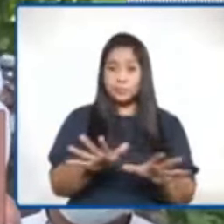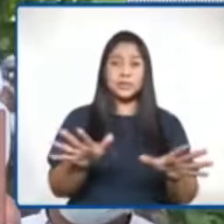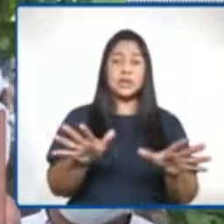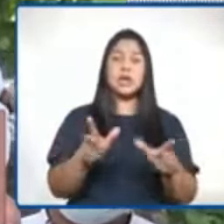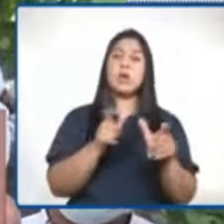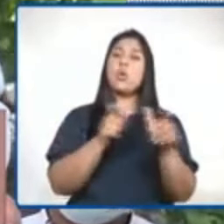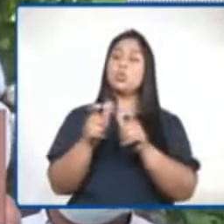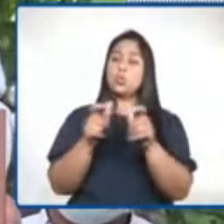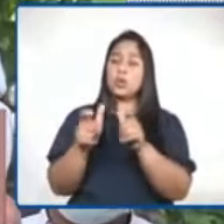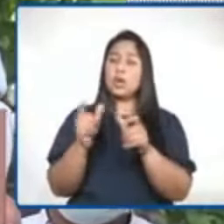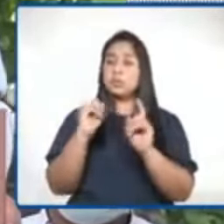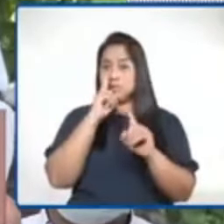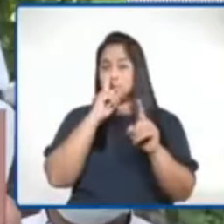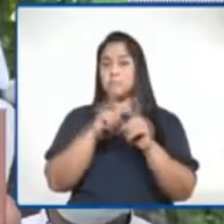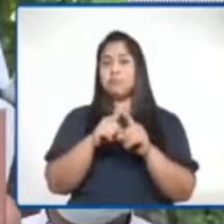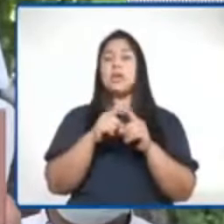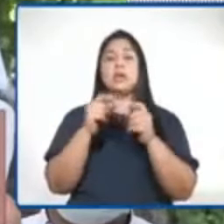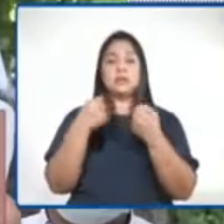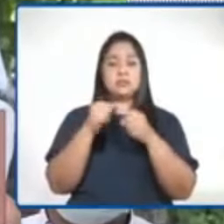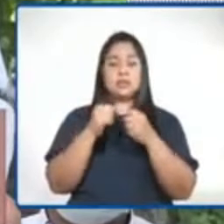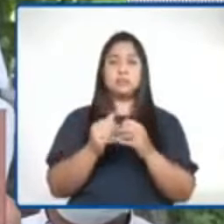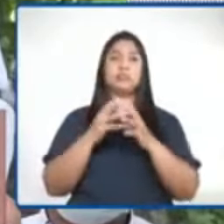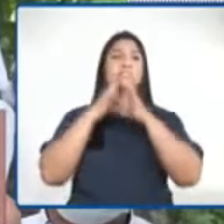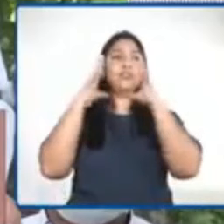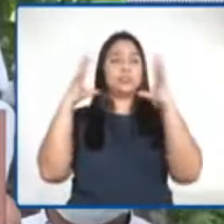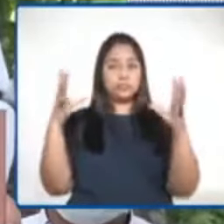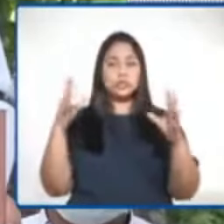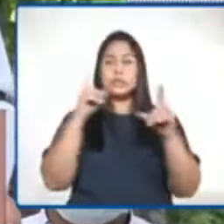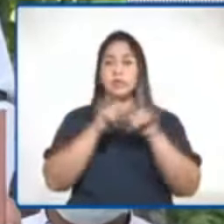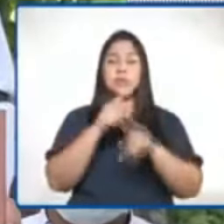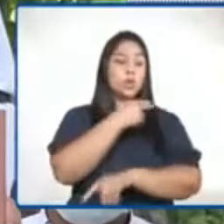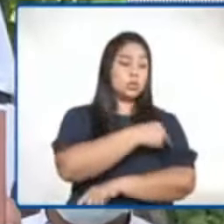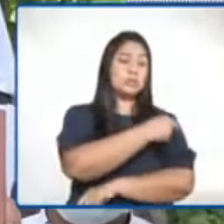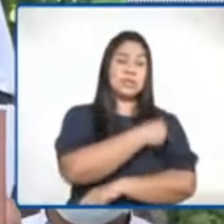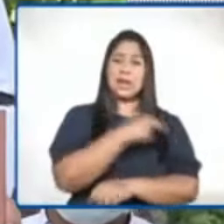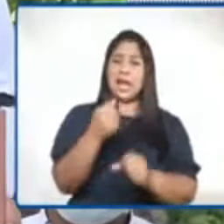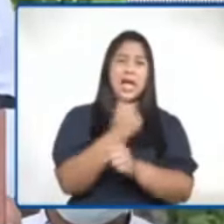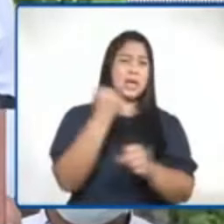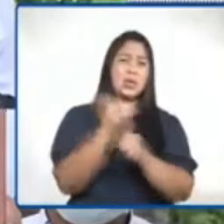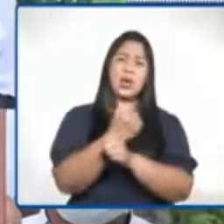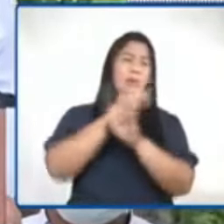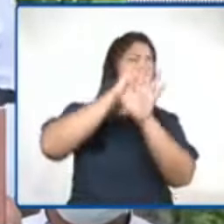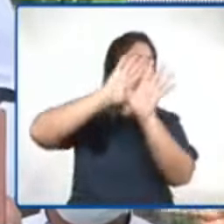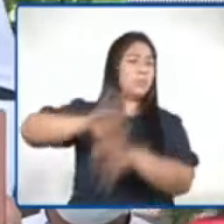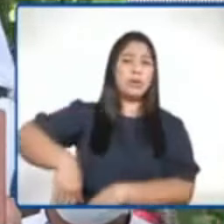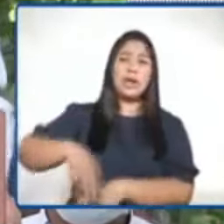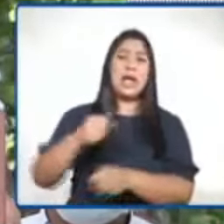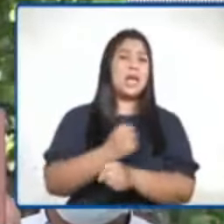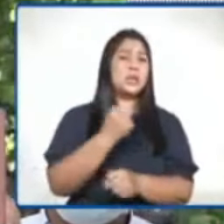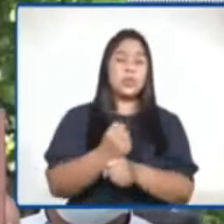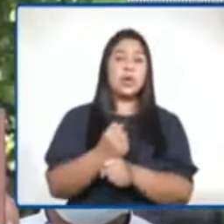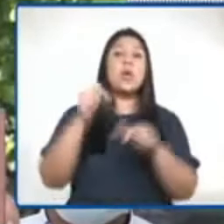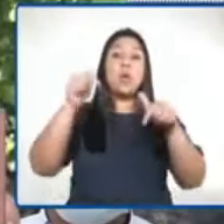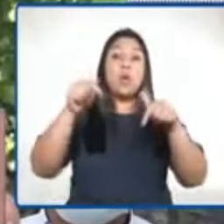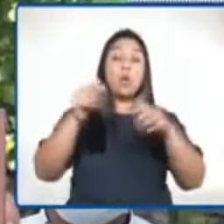en hacer crecer las instalaciones de los hospitales que durante muchísimos años estuvieron en el abandono. Hoy, Escuintla